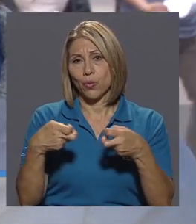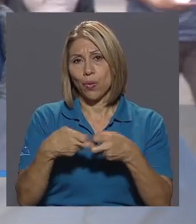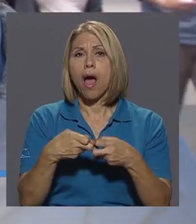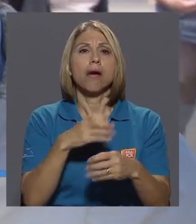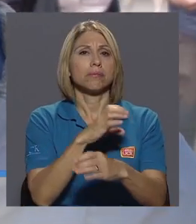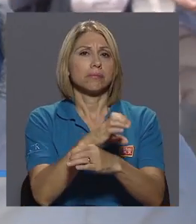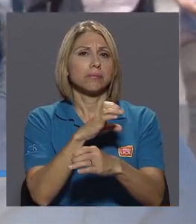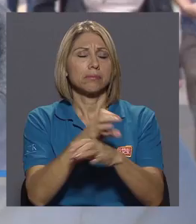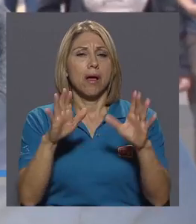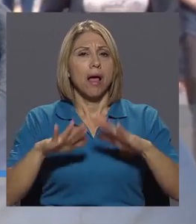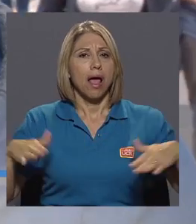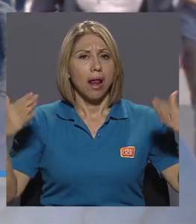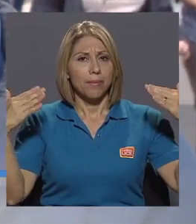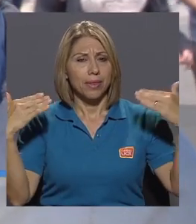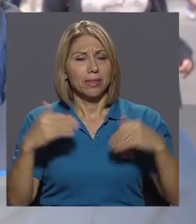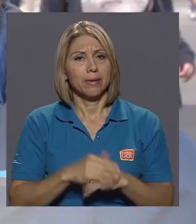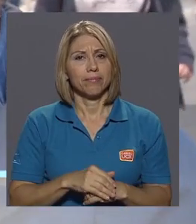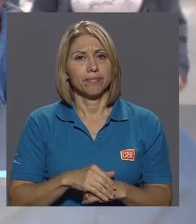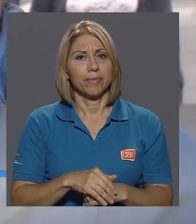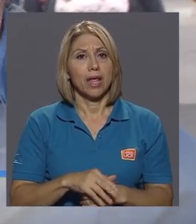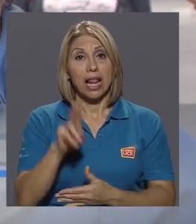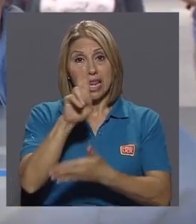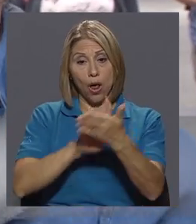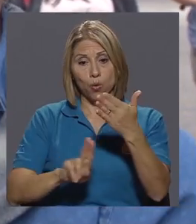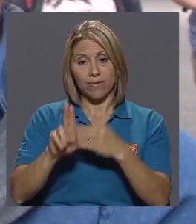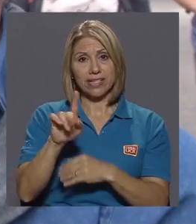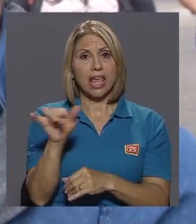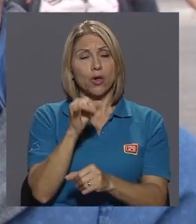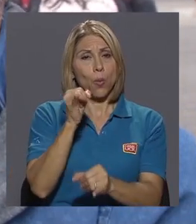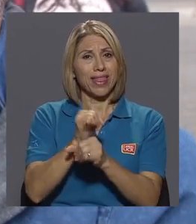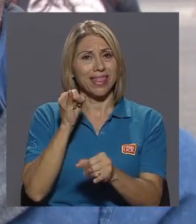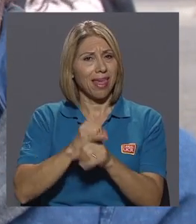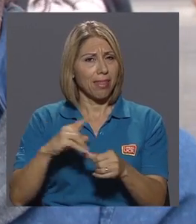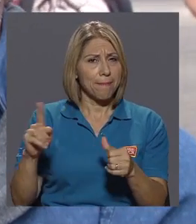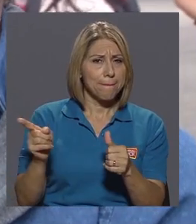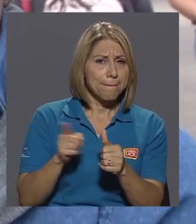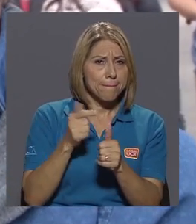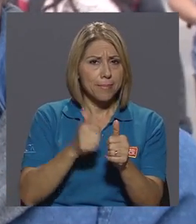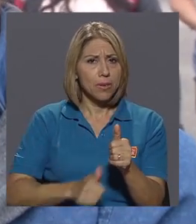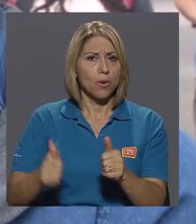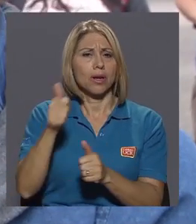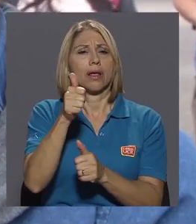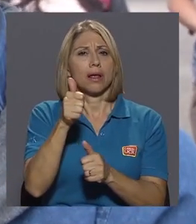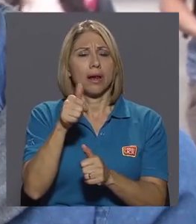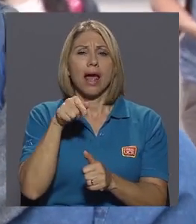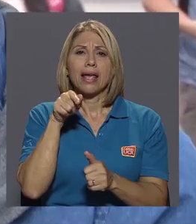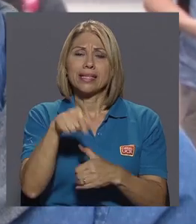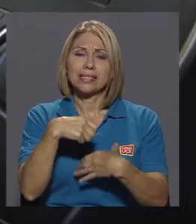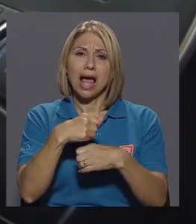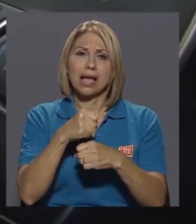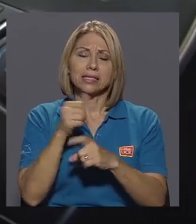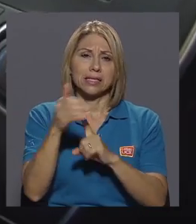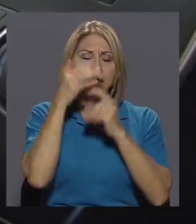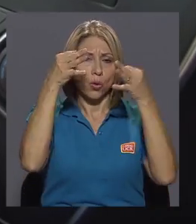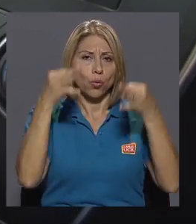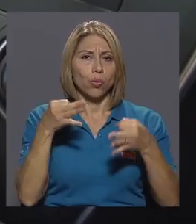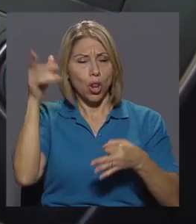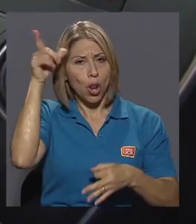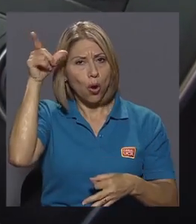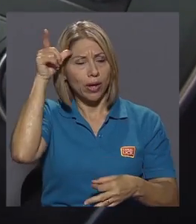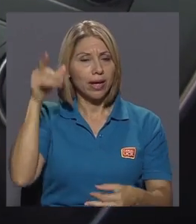conservar el ambiente. La universidad como entidad pionera me parece que está haciendo una medida totalmente